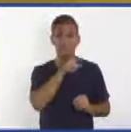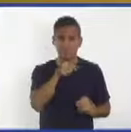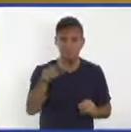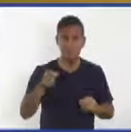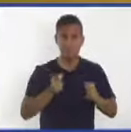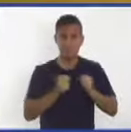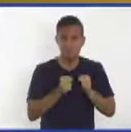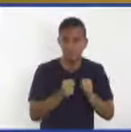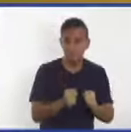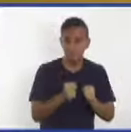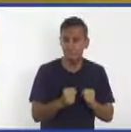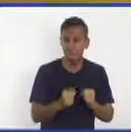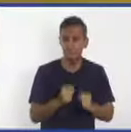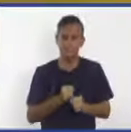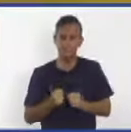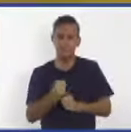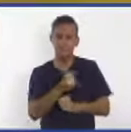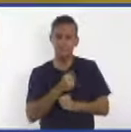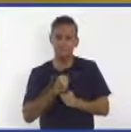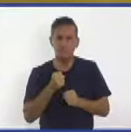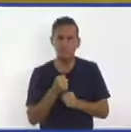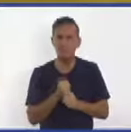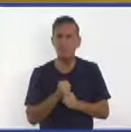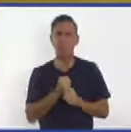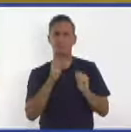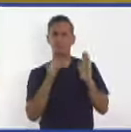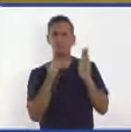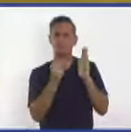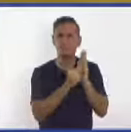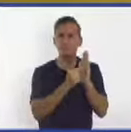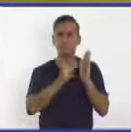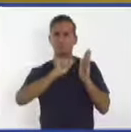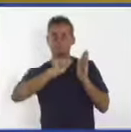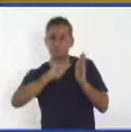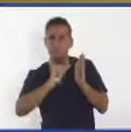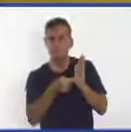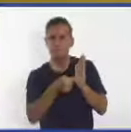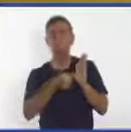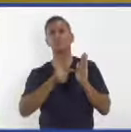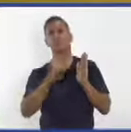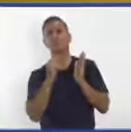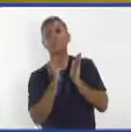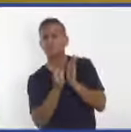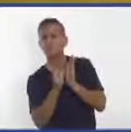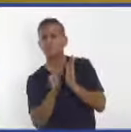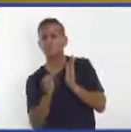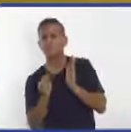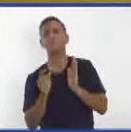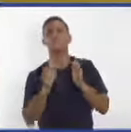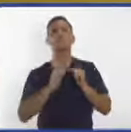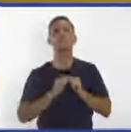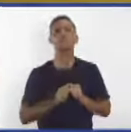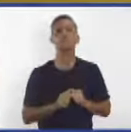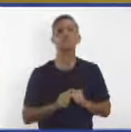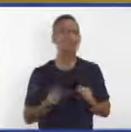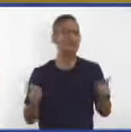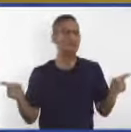de los signos de puntuación que nuestro martí hace también en la sintaxis que es